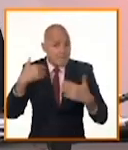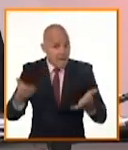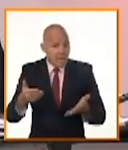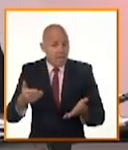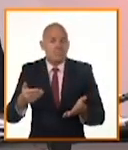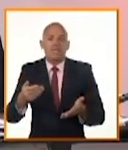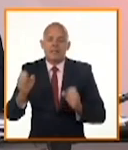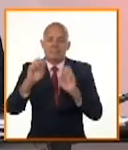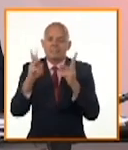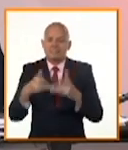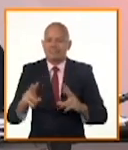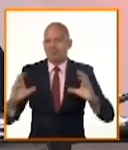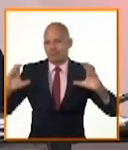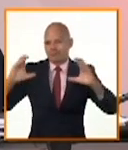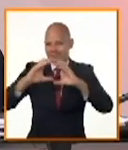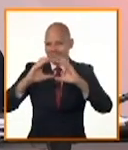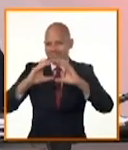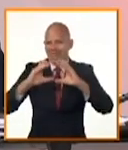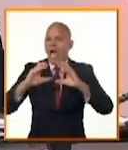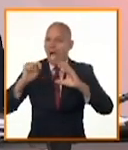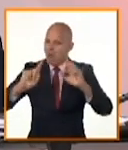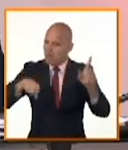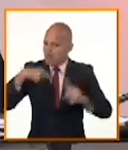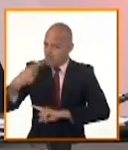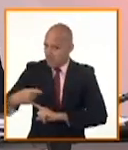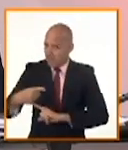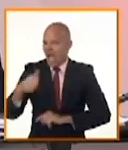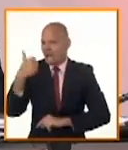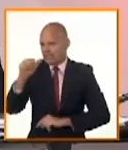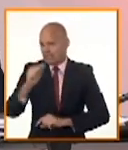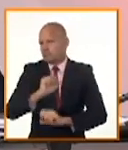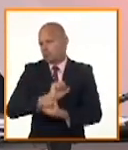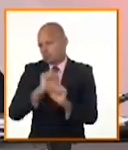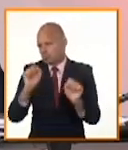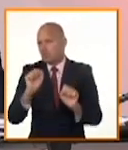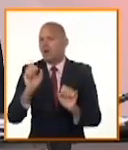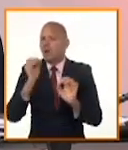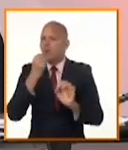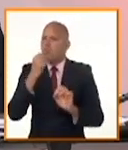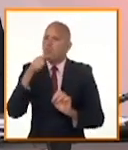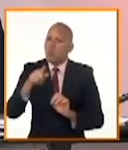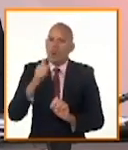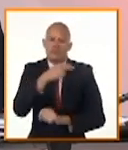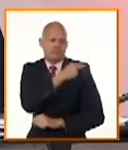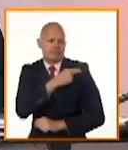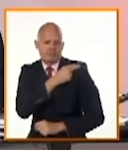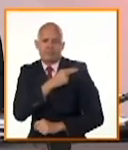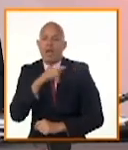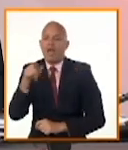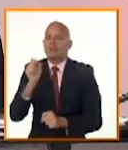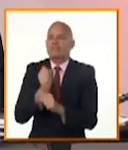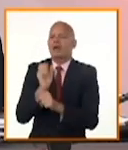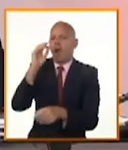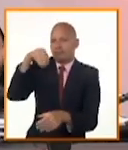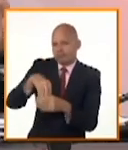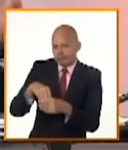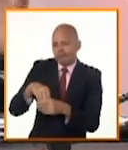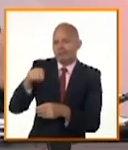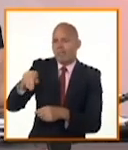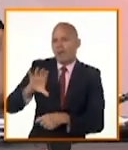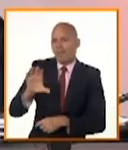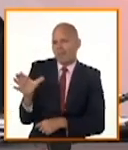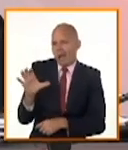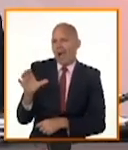resumen de toda esta intervención mañana desde las diez de la mañana los directivos del Banco Central de Cuba directivos